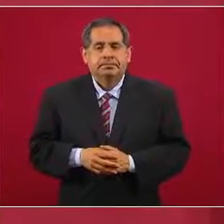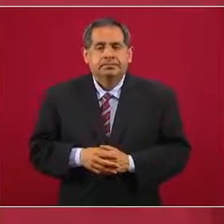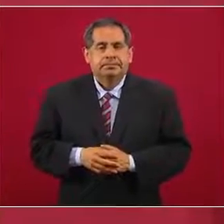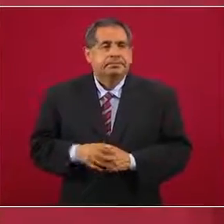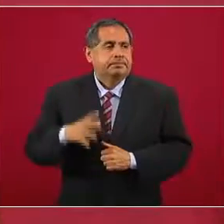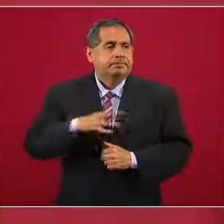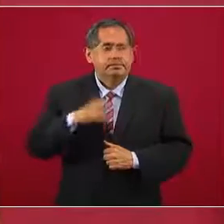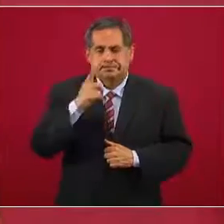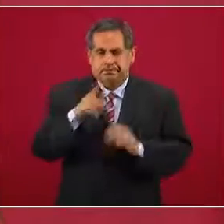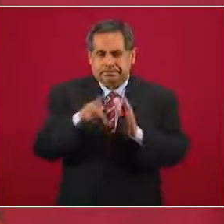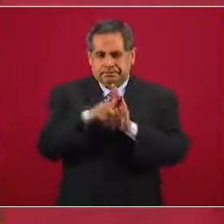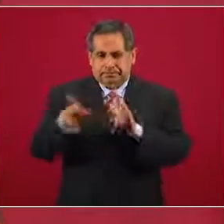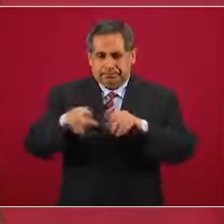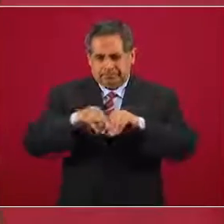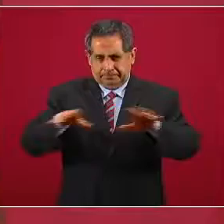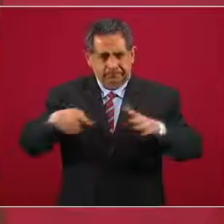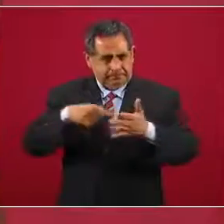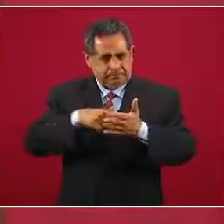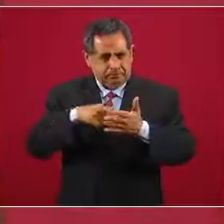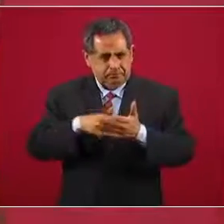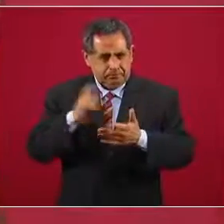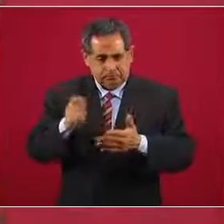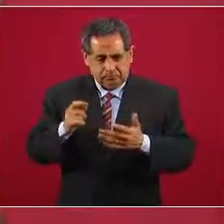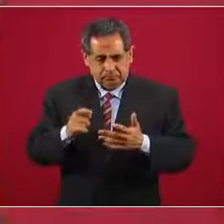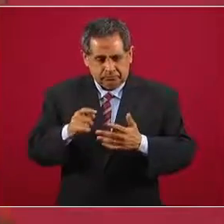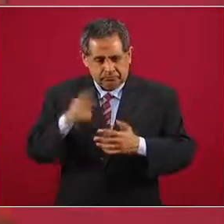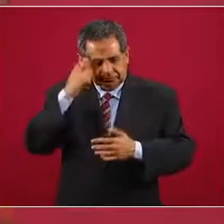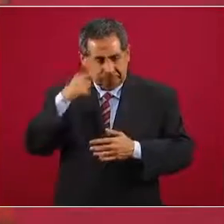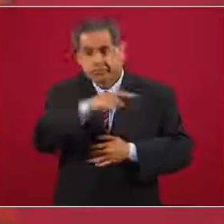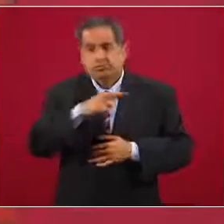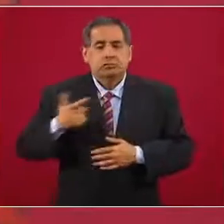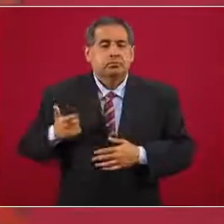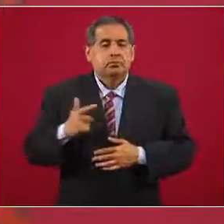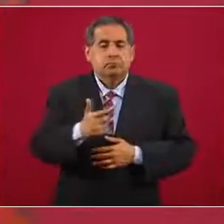hay un periódico en Guanajuato